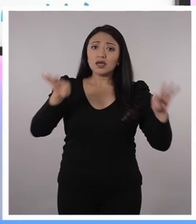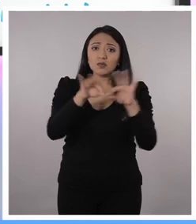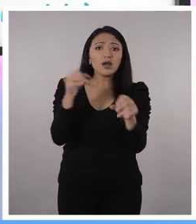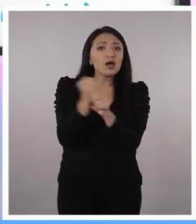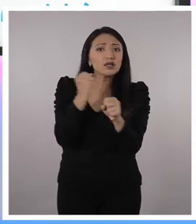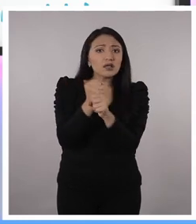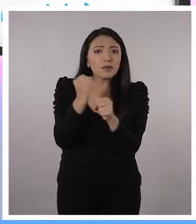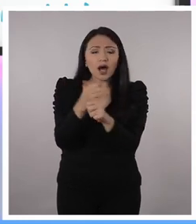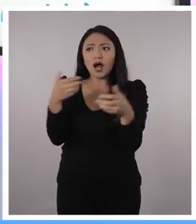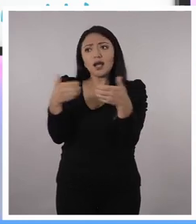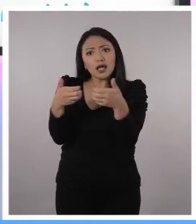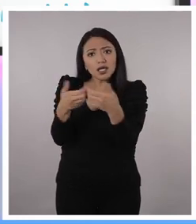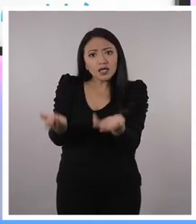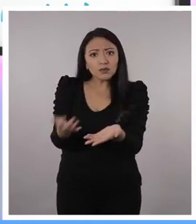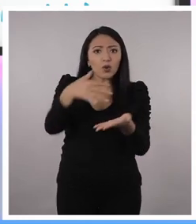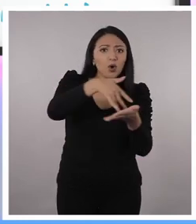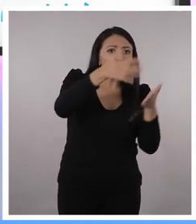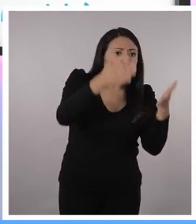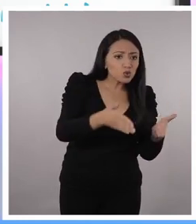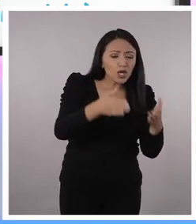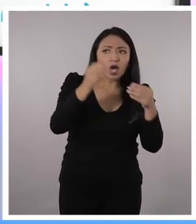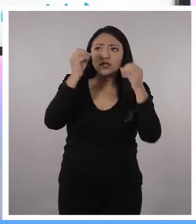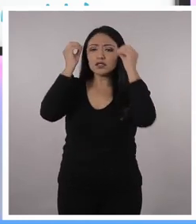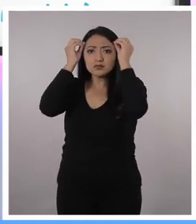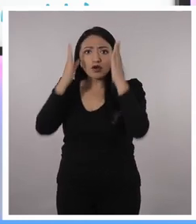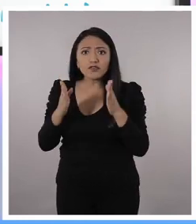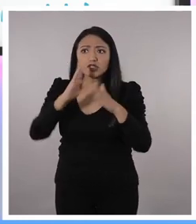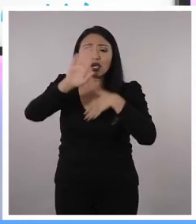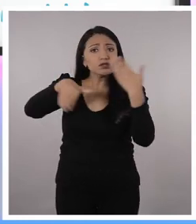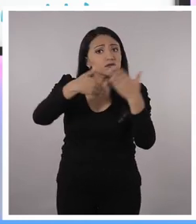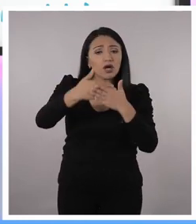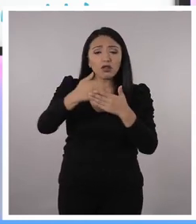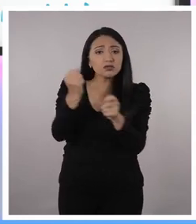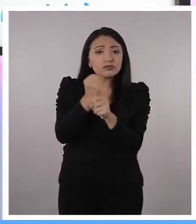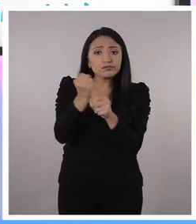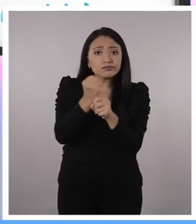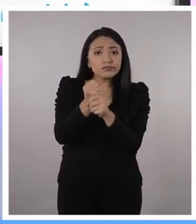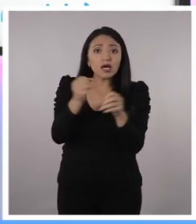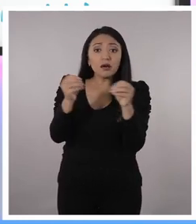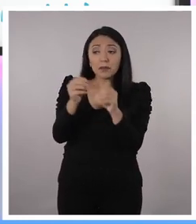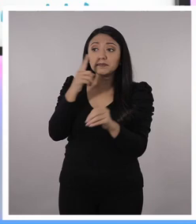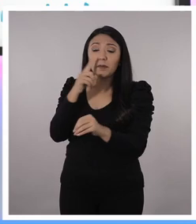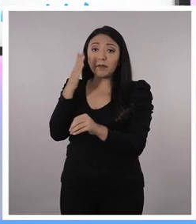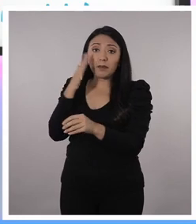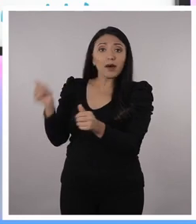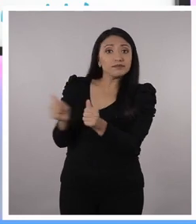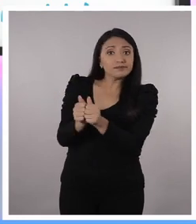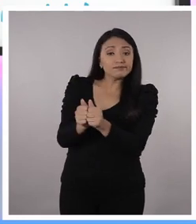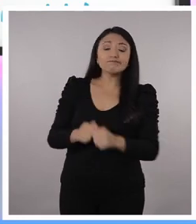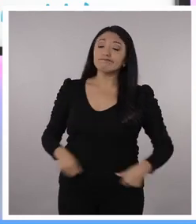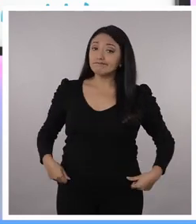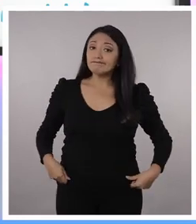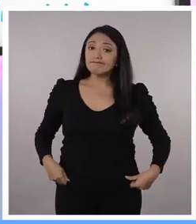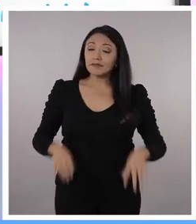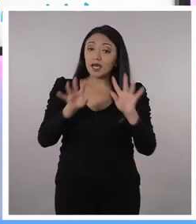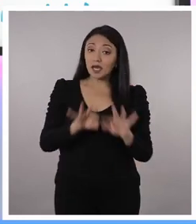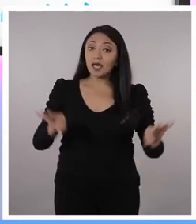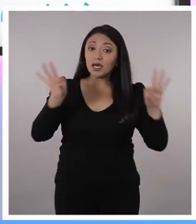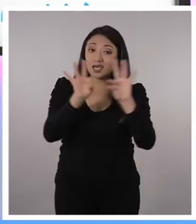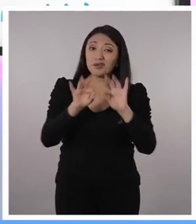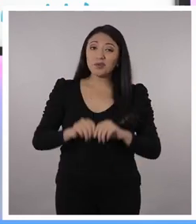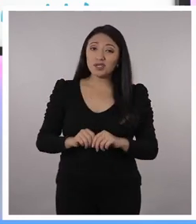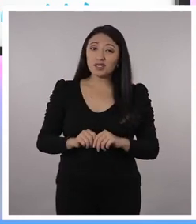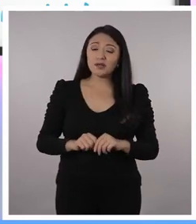trabajar en equipo. Los estudiantes, los profesores, las autoridades educativas y también nuestros representantes. Es muy, muy